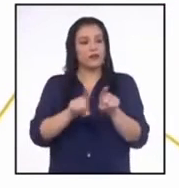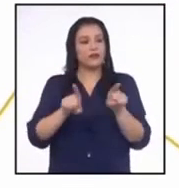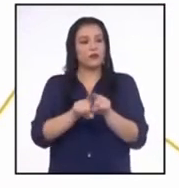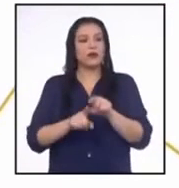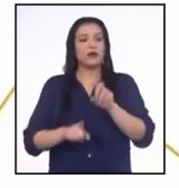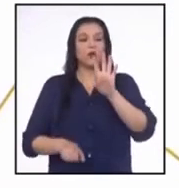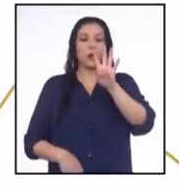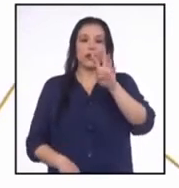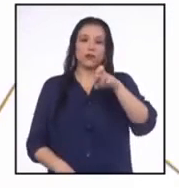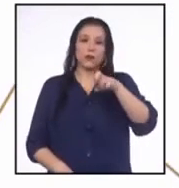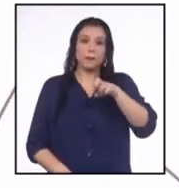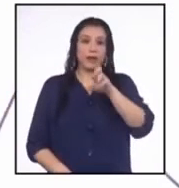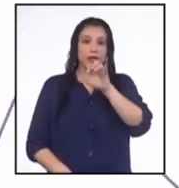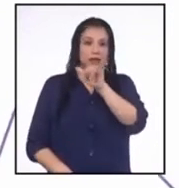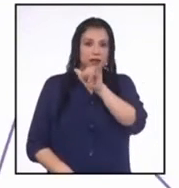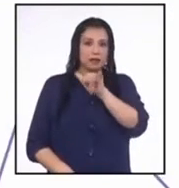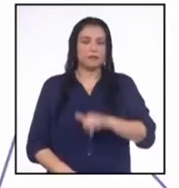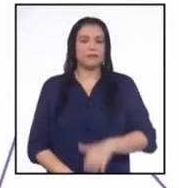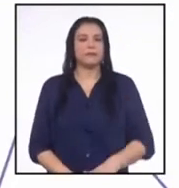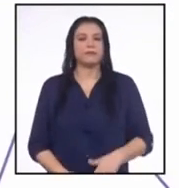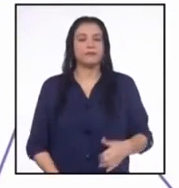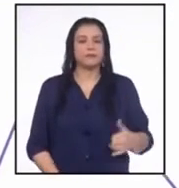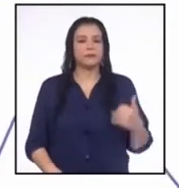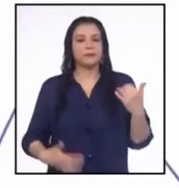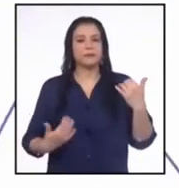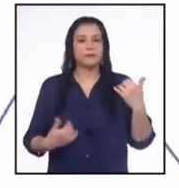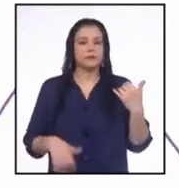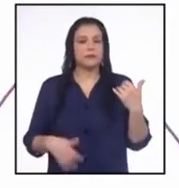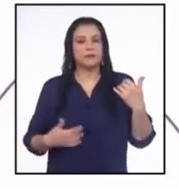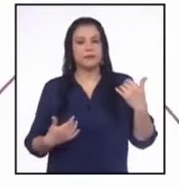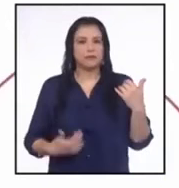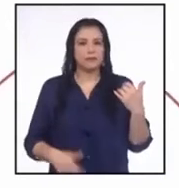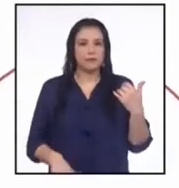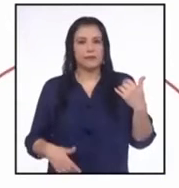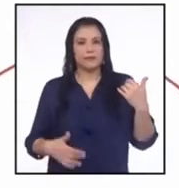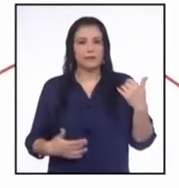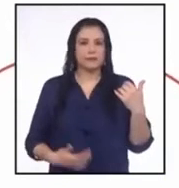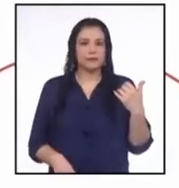a 4py.